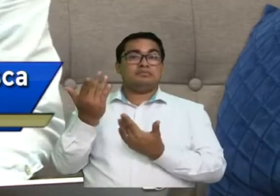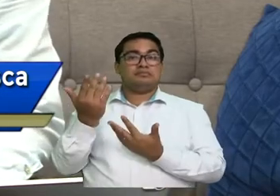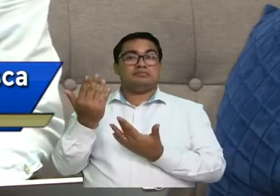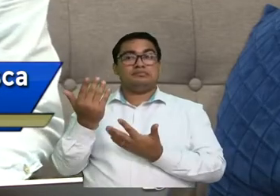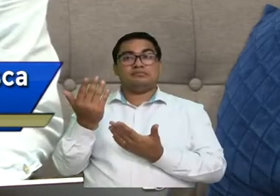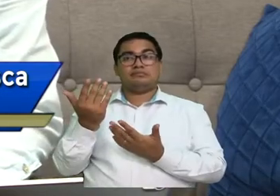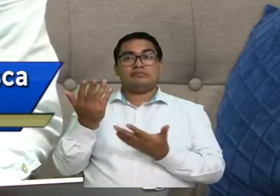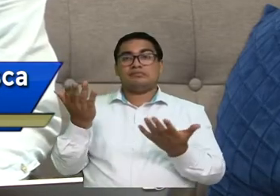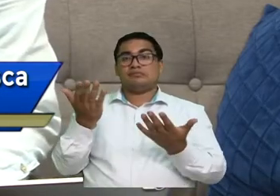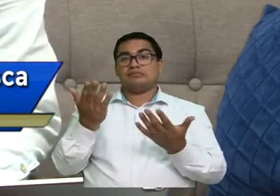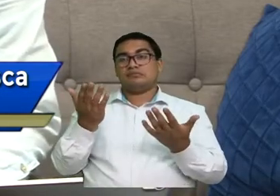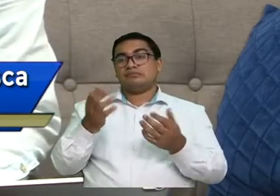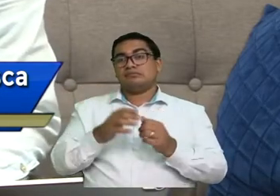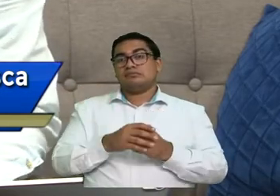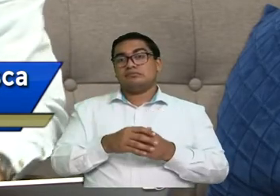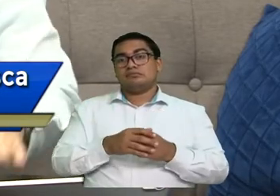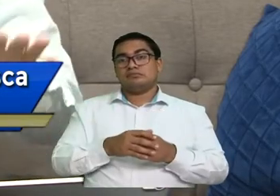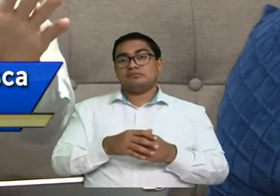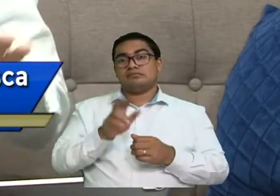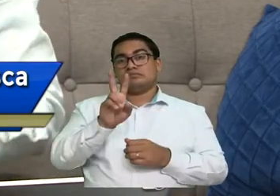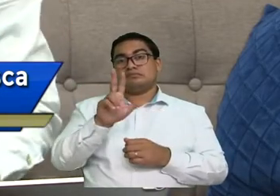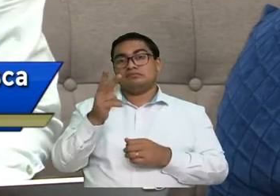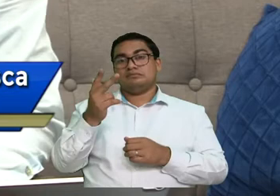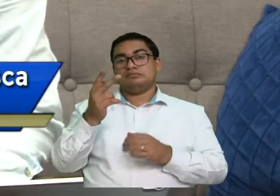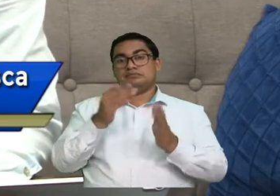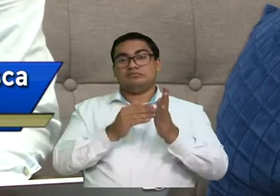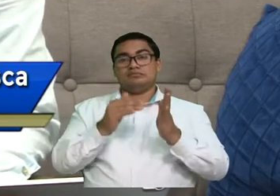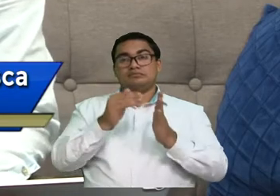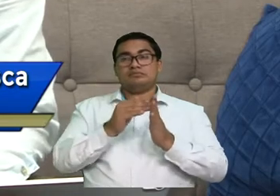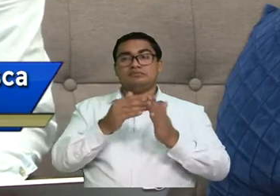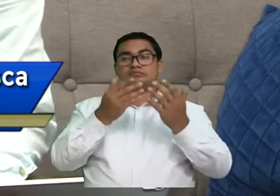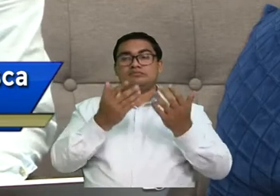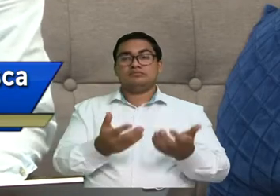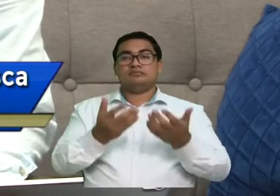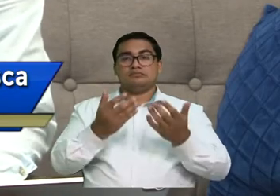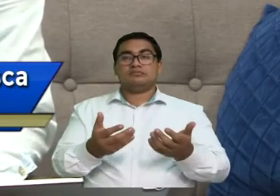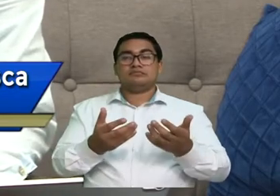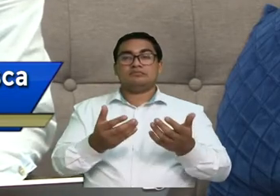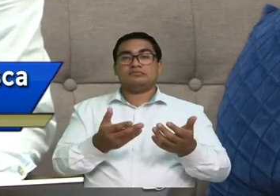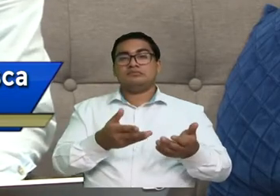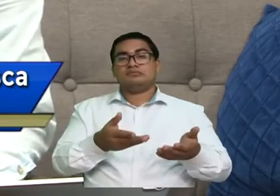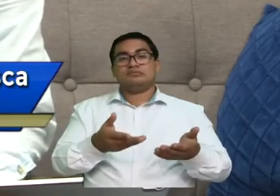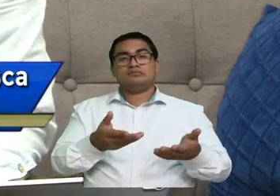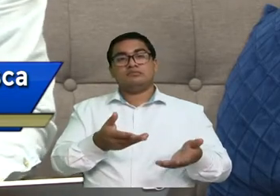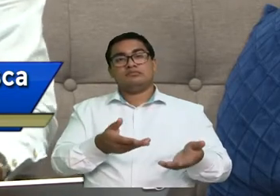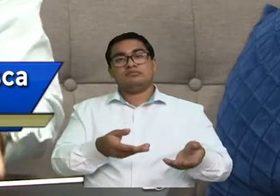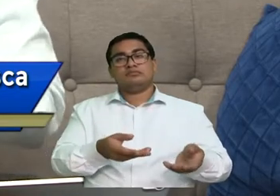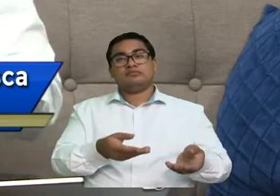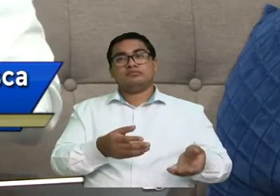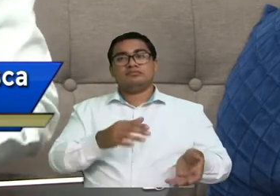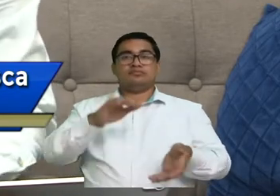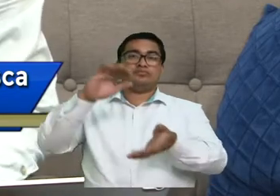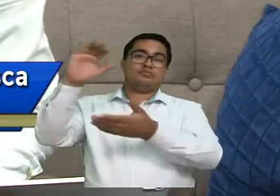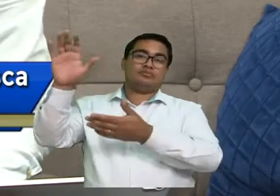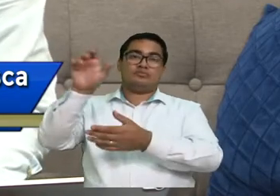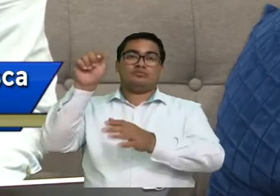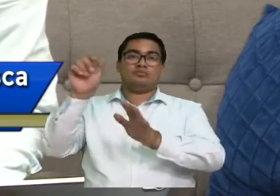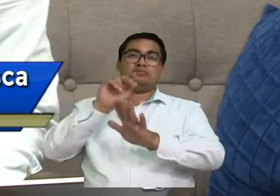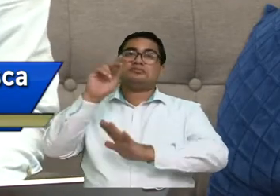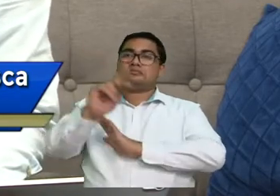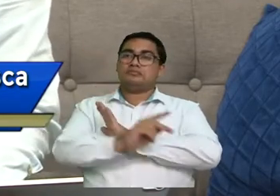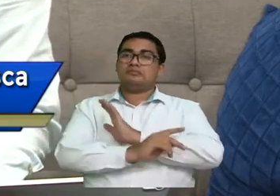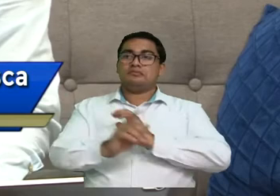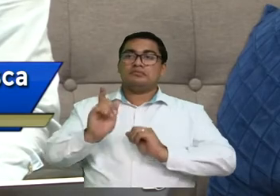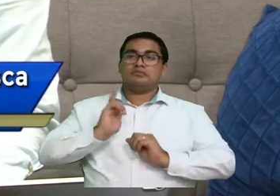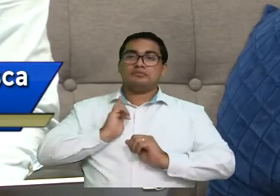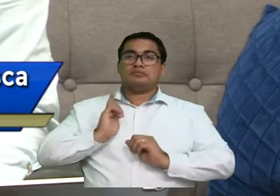haber exportado 28 millones de libras y llevamos exportado 30.6 millones